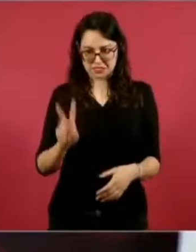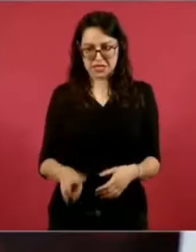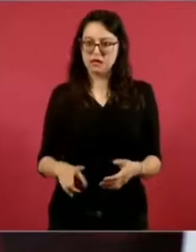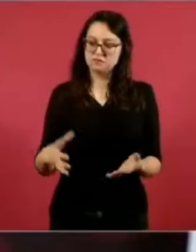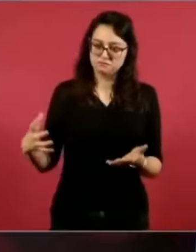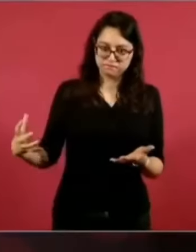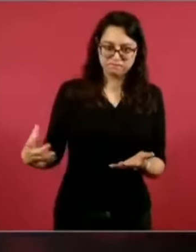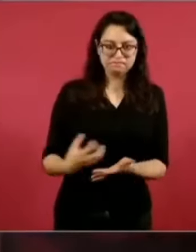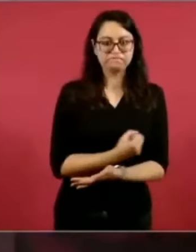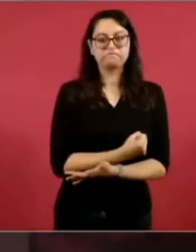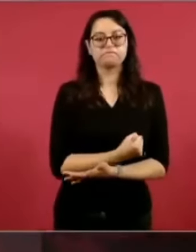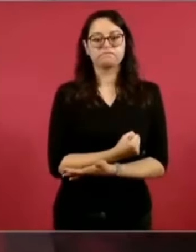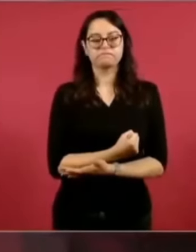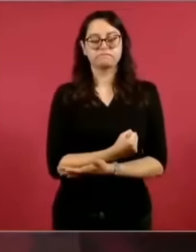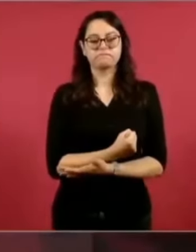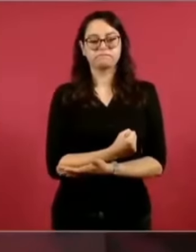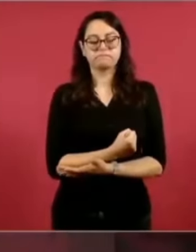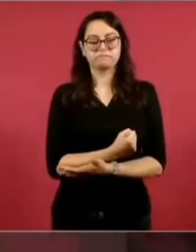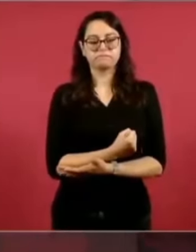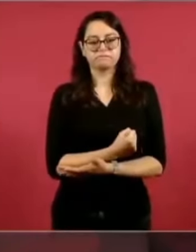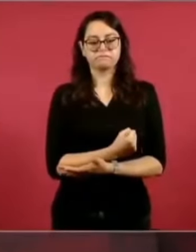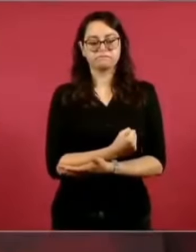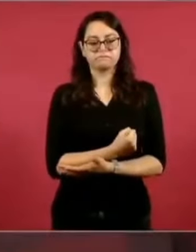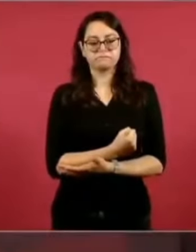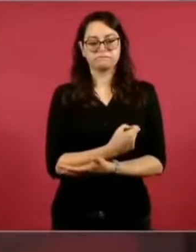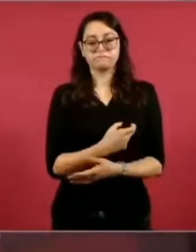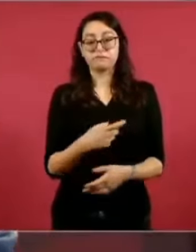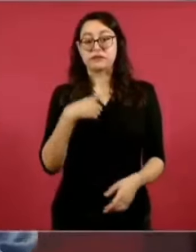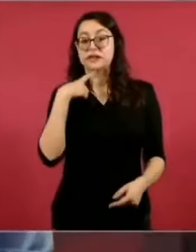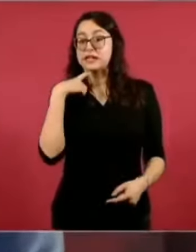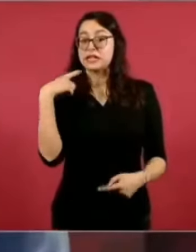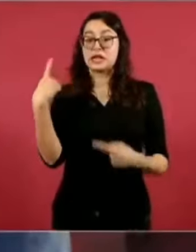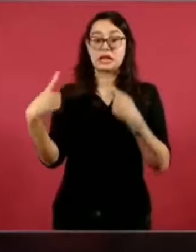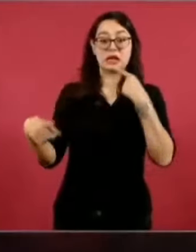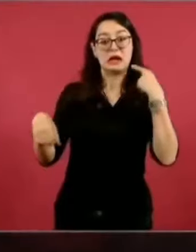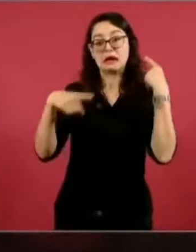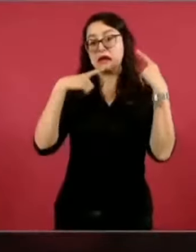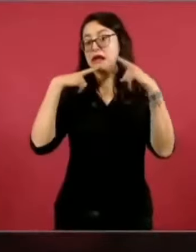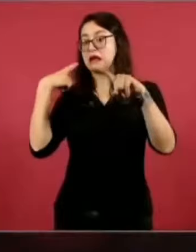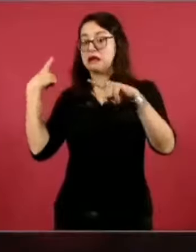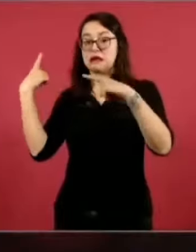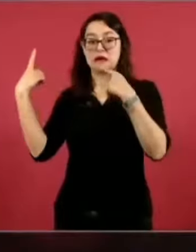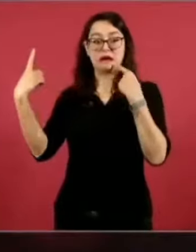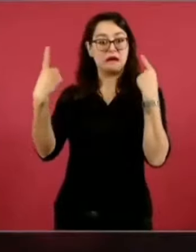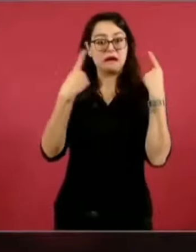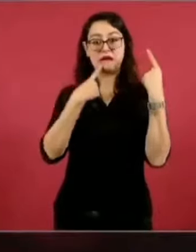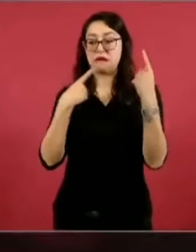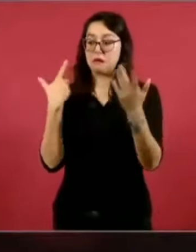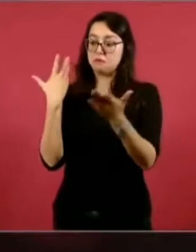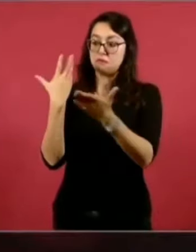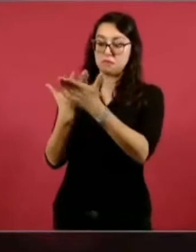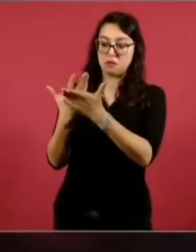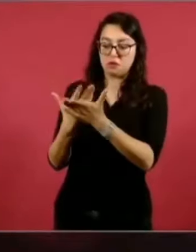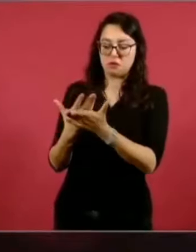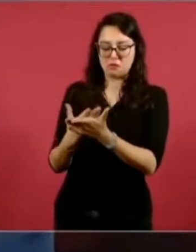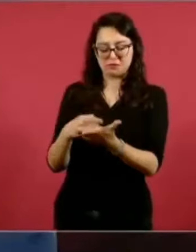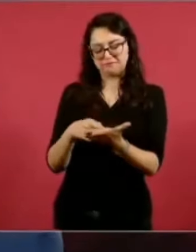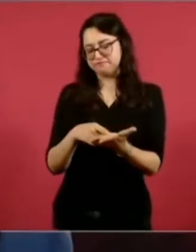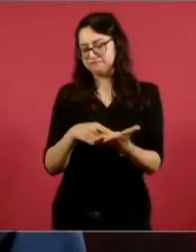y todas las impugnaciones que se presentaron fueron